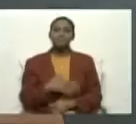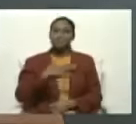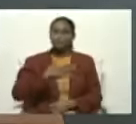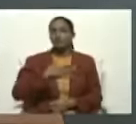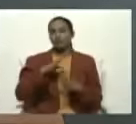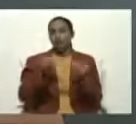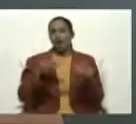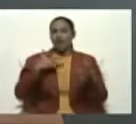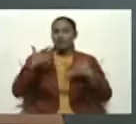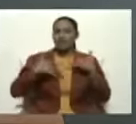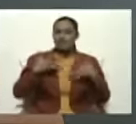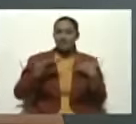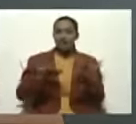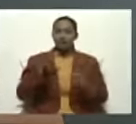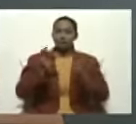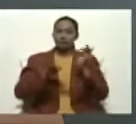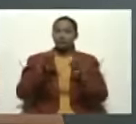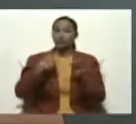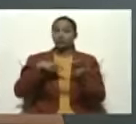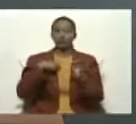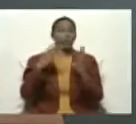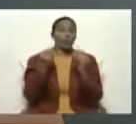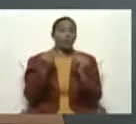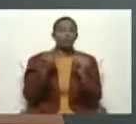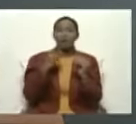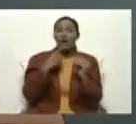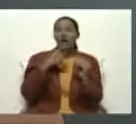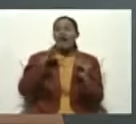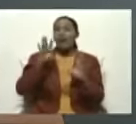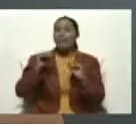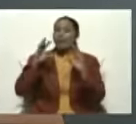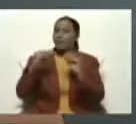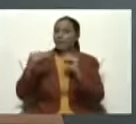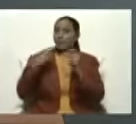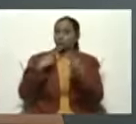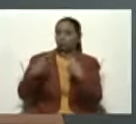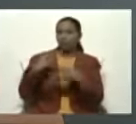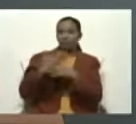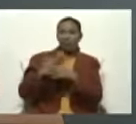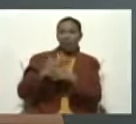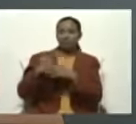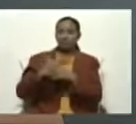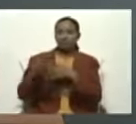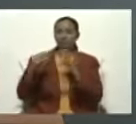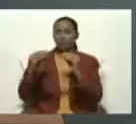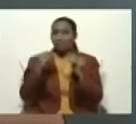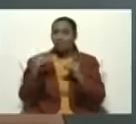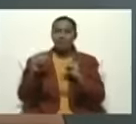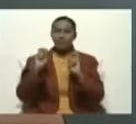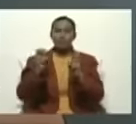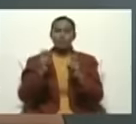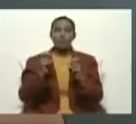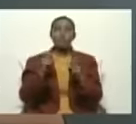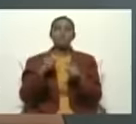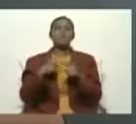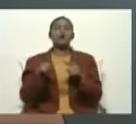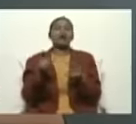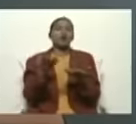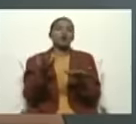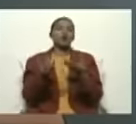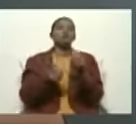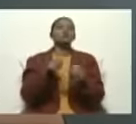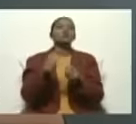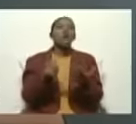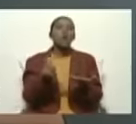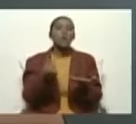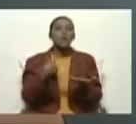jurídico, bueno, pues conversamos mucho, hablamos mucho, bueno, pero ¿de qué manera dejar sintéticamente lo que ha representado para esta